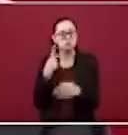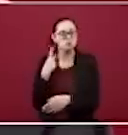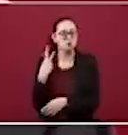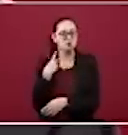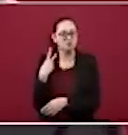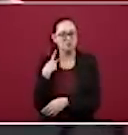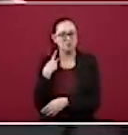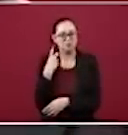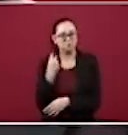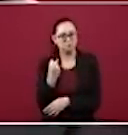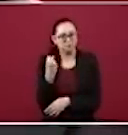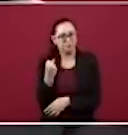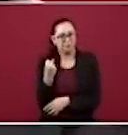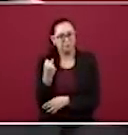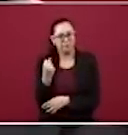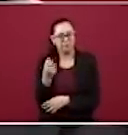político.